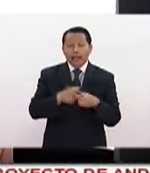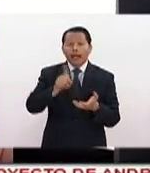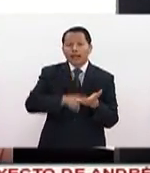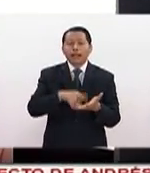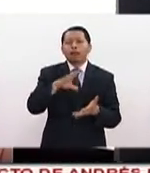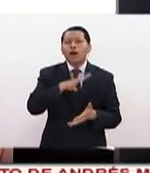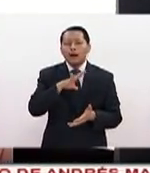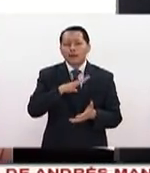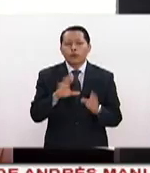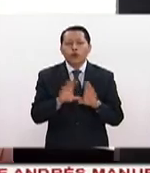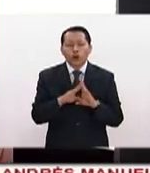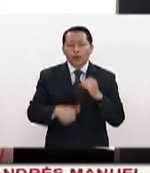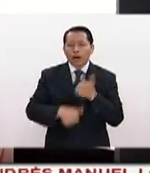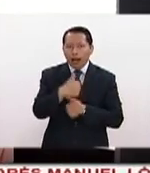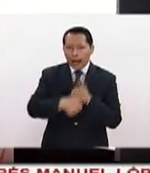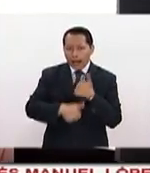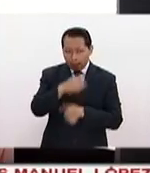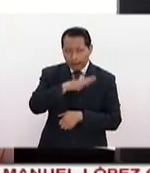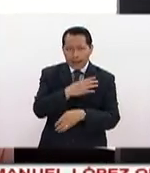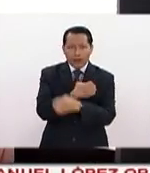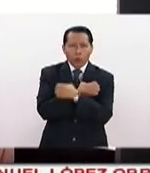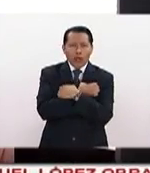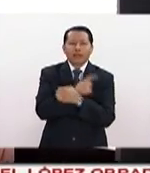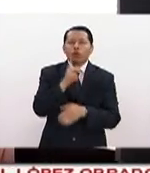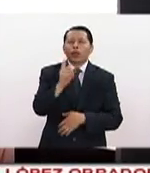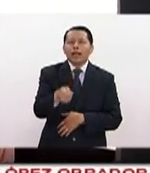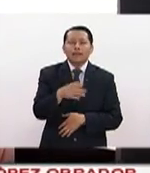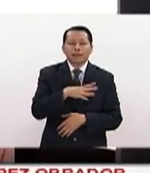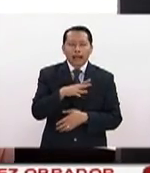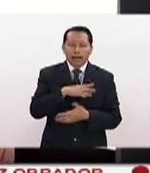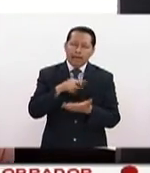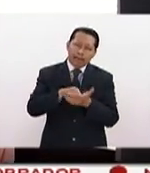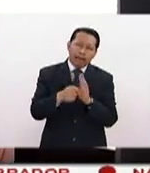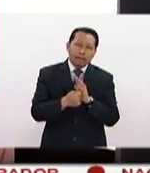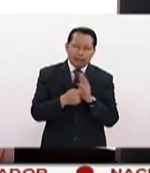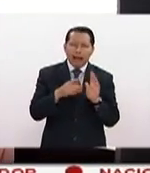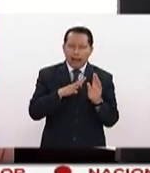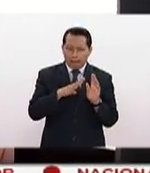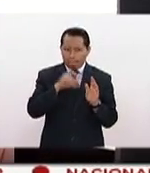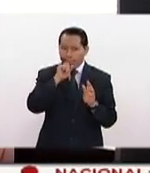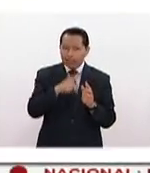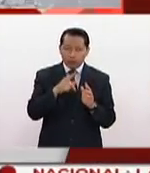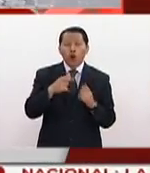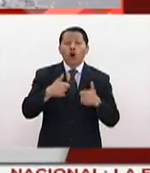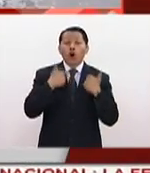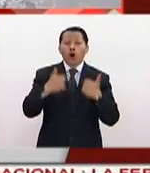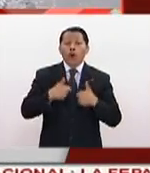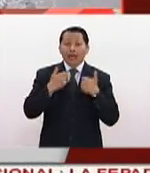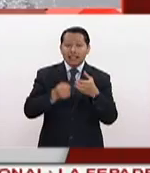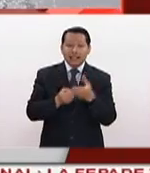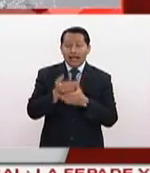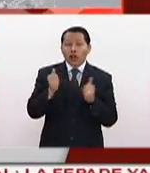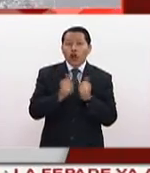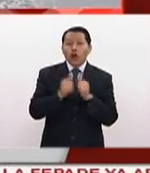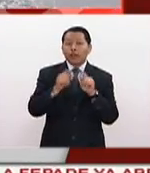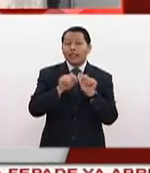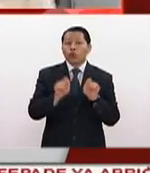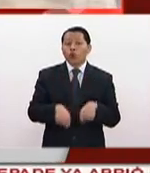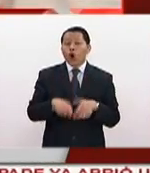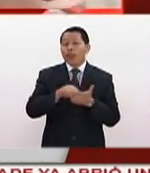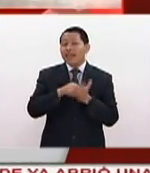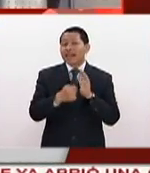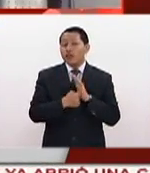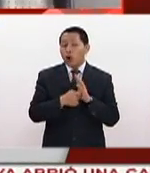ahí la educación es técnica, los chicos egresan con un título de